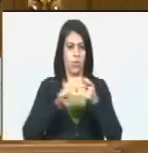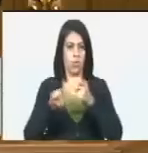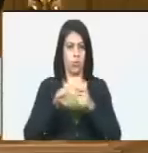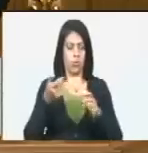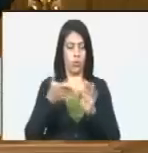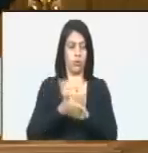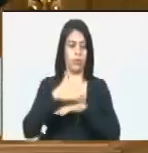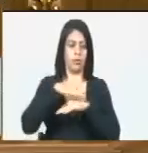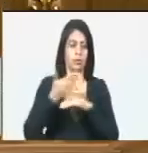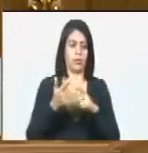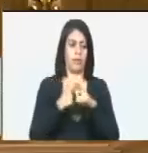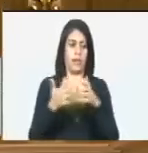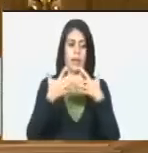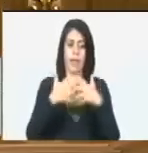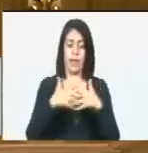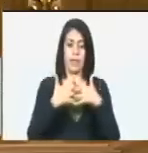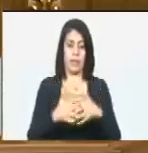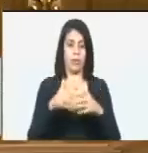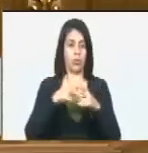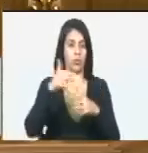la industria de los hidrocarburos,